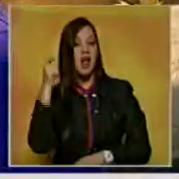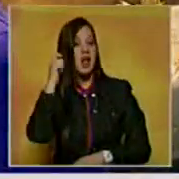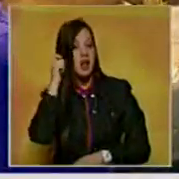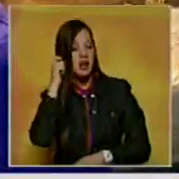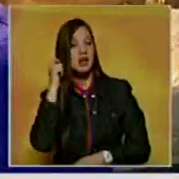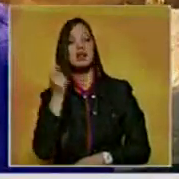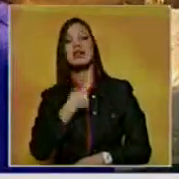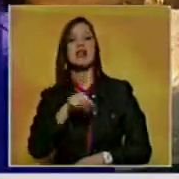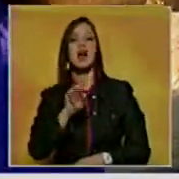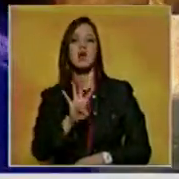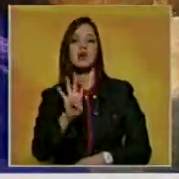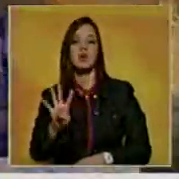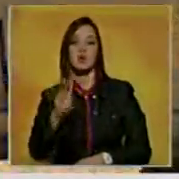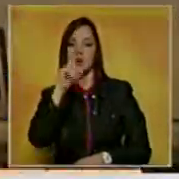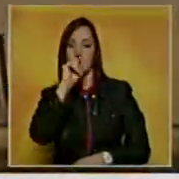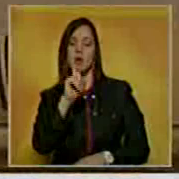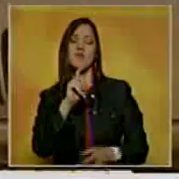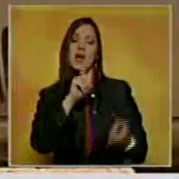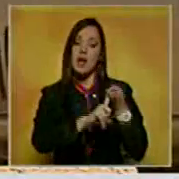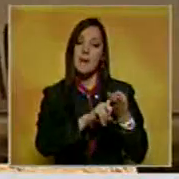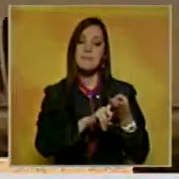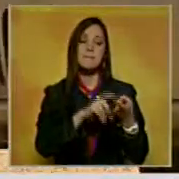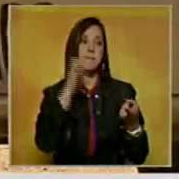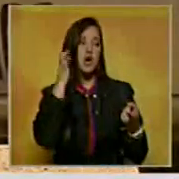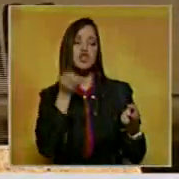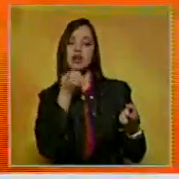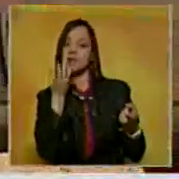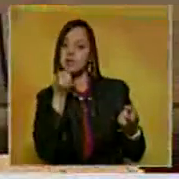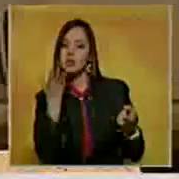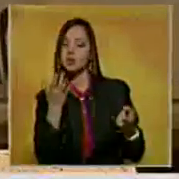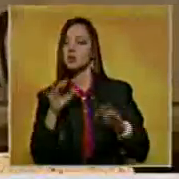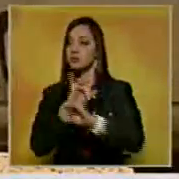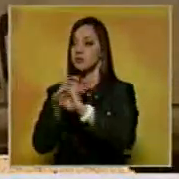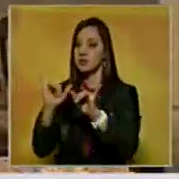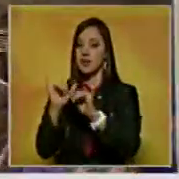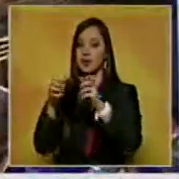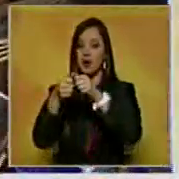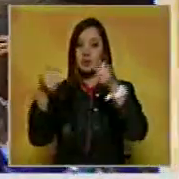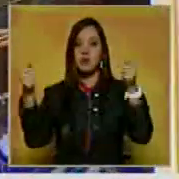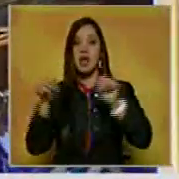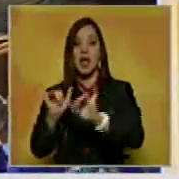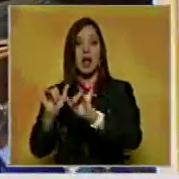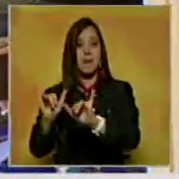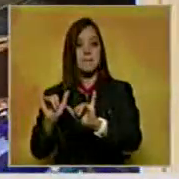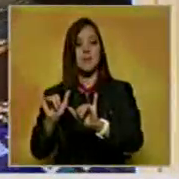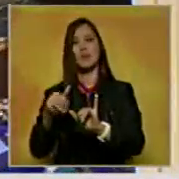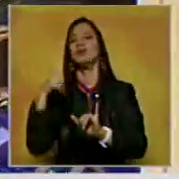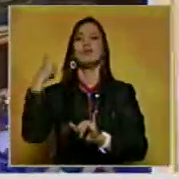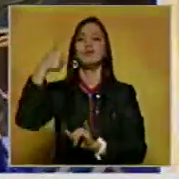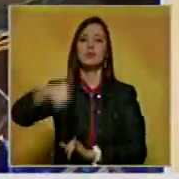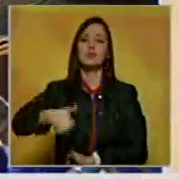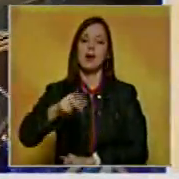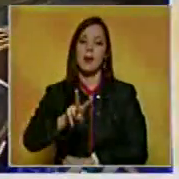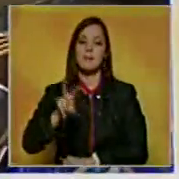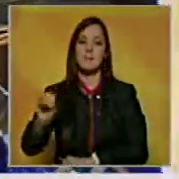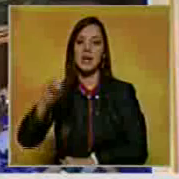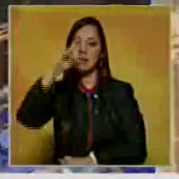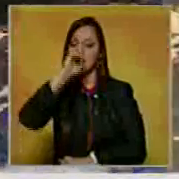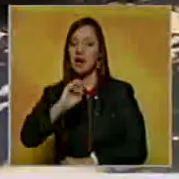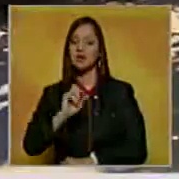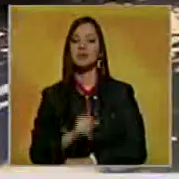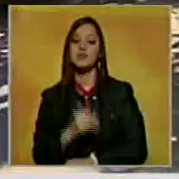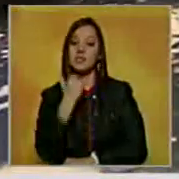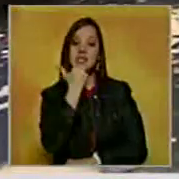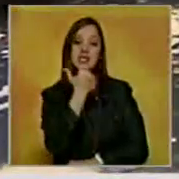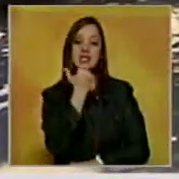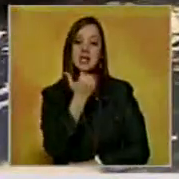este martes a las 8 de la noche finalizó su jornada laboral en el abasto que atendía él mismo desde hace 20 años. A pocos